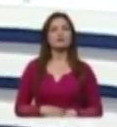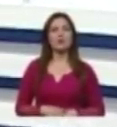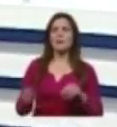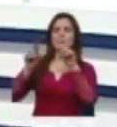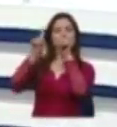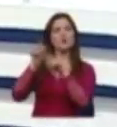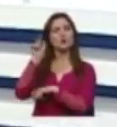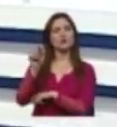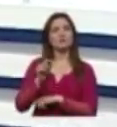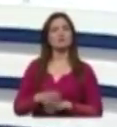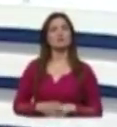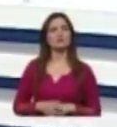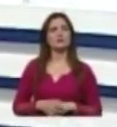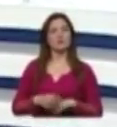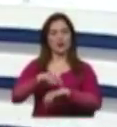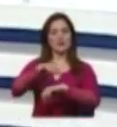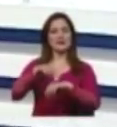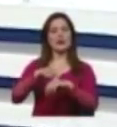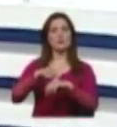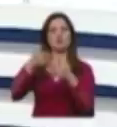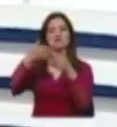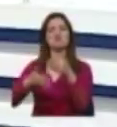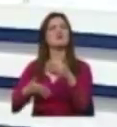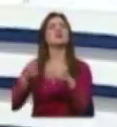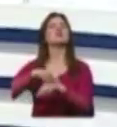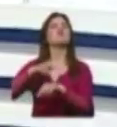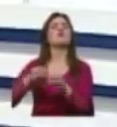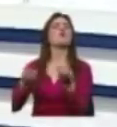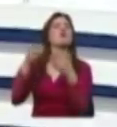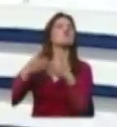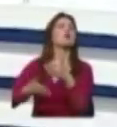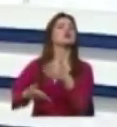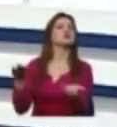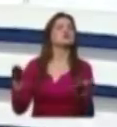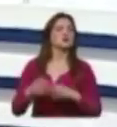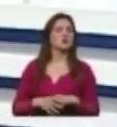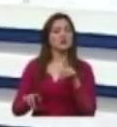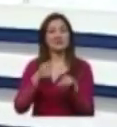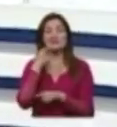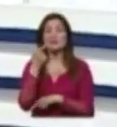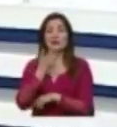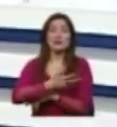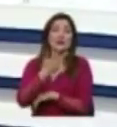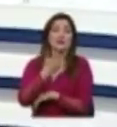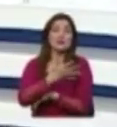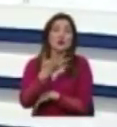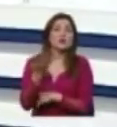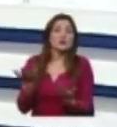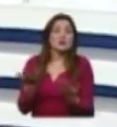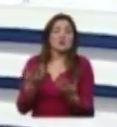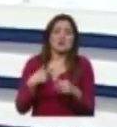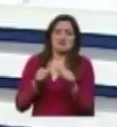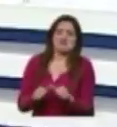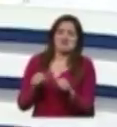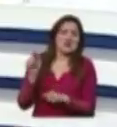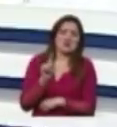saber cuánto o cuál es el plazo para estas personas poder permanecer en estos albergues. Algunos manifestaban que no querían precisamente mudarse a